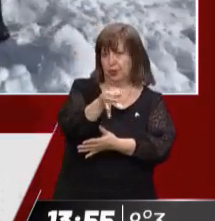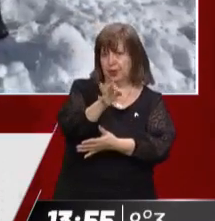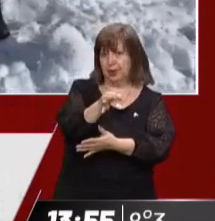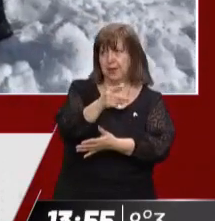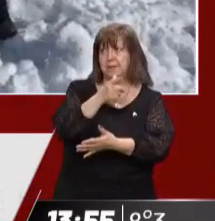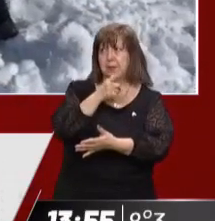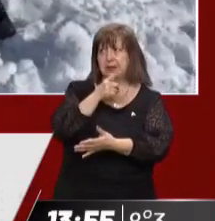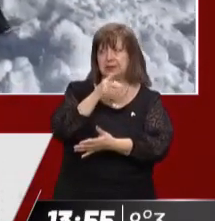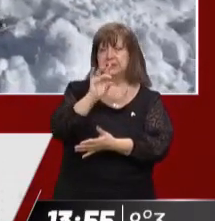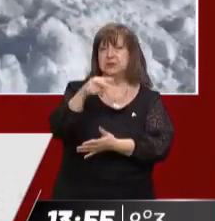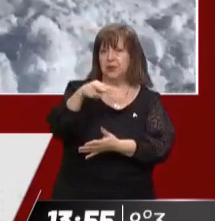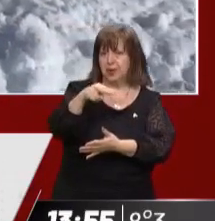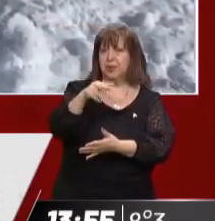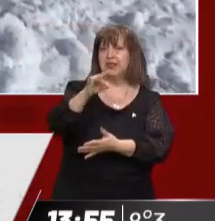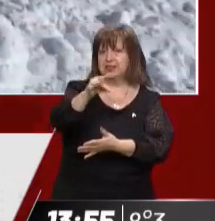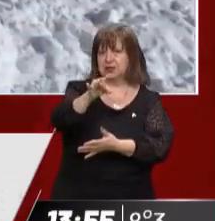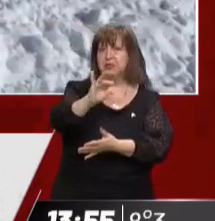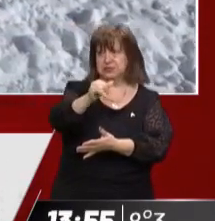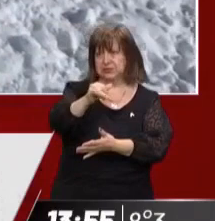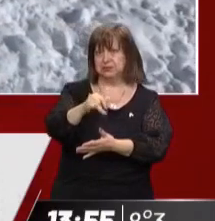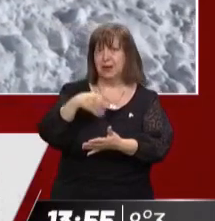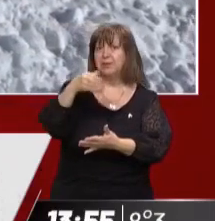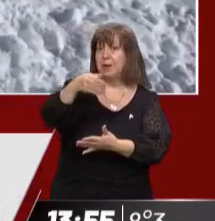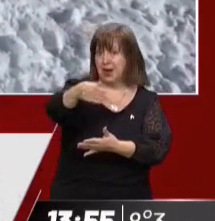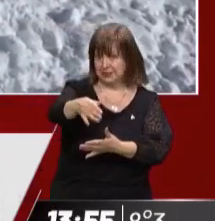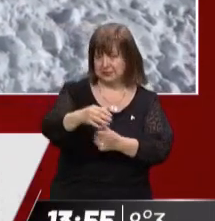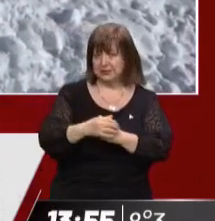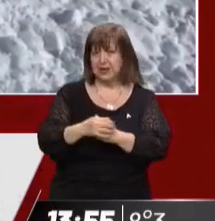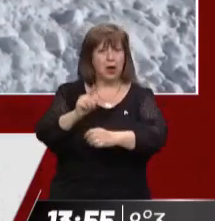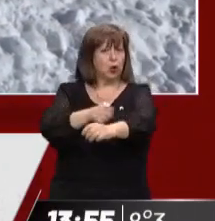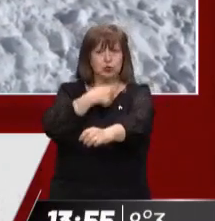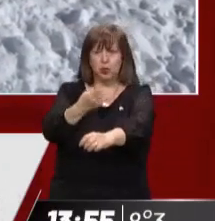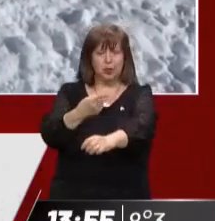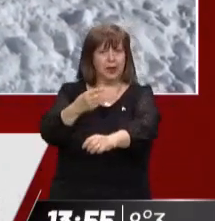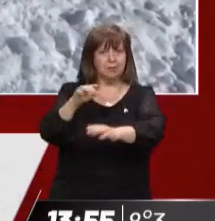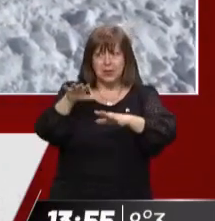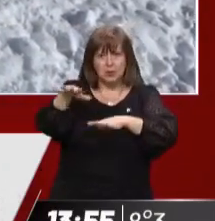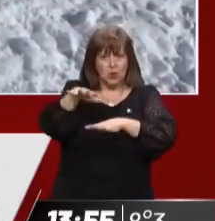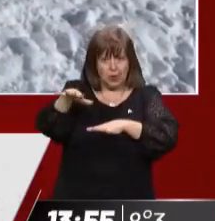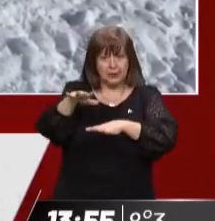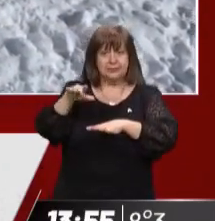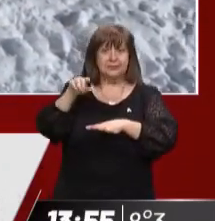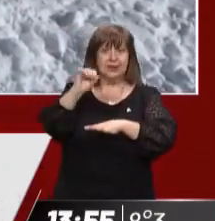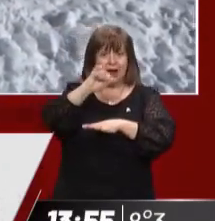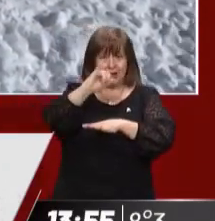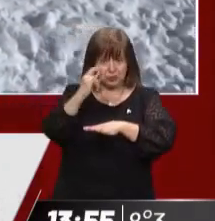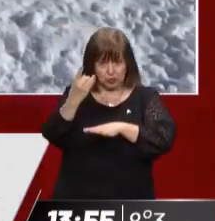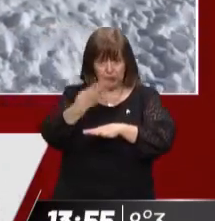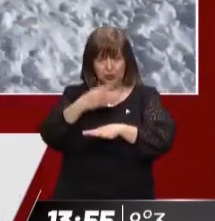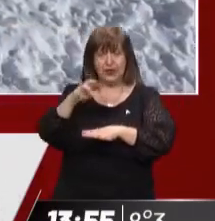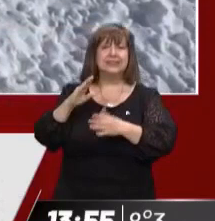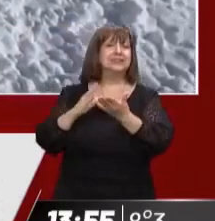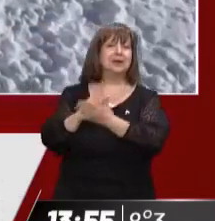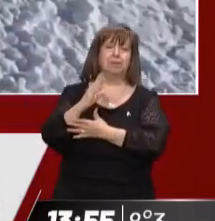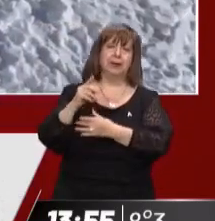todavía más. Así que sí, la temporada se extiende. Esto tiene que ver, me parece, también con una cuestión geográfica, ¿no? Una